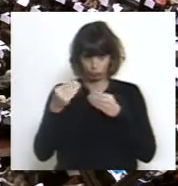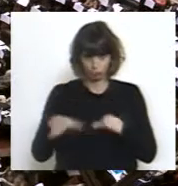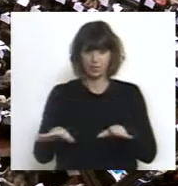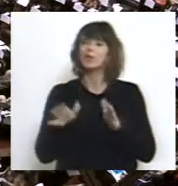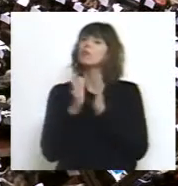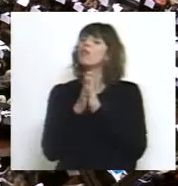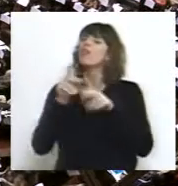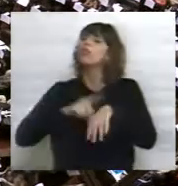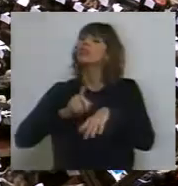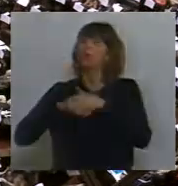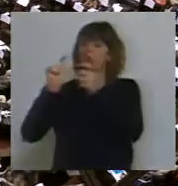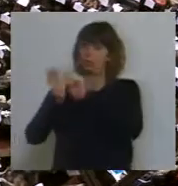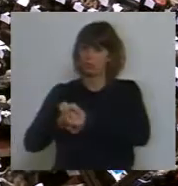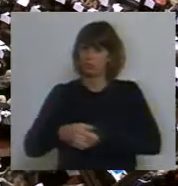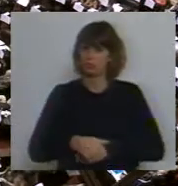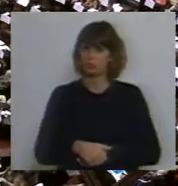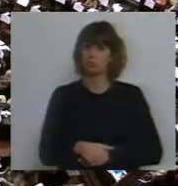por favor.